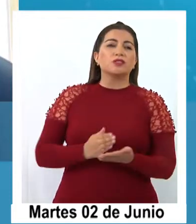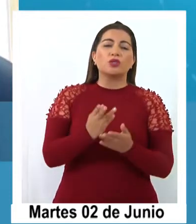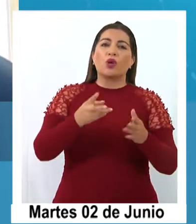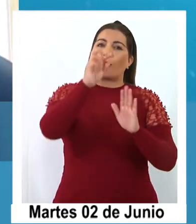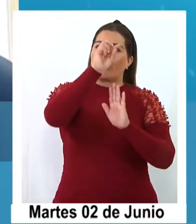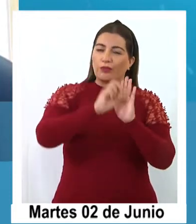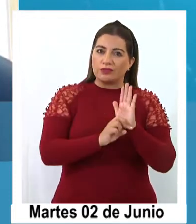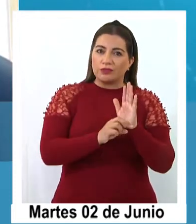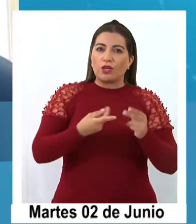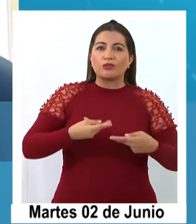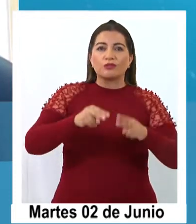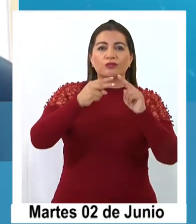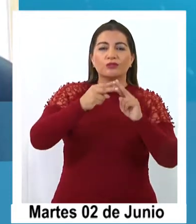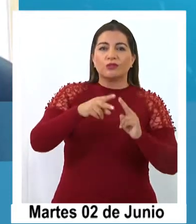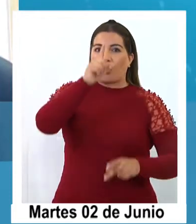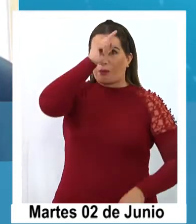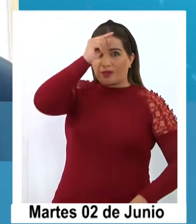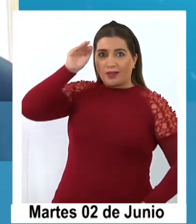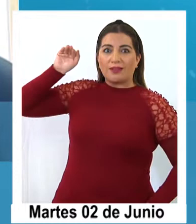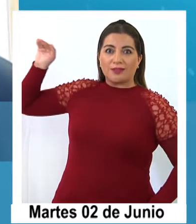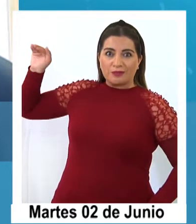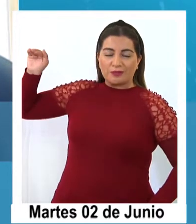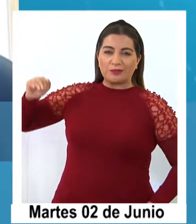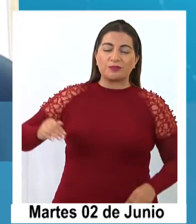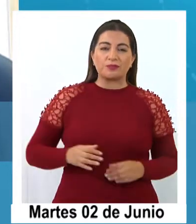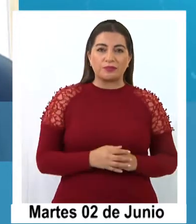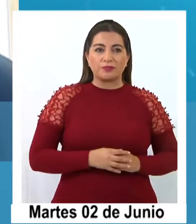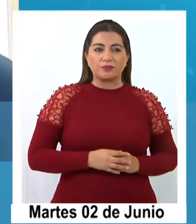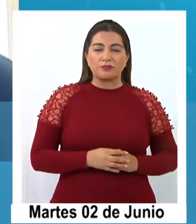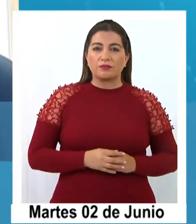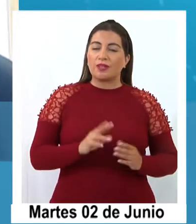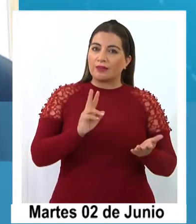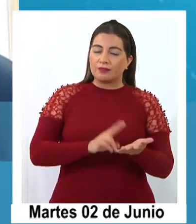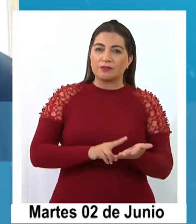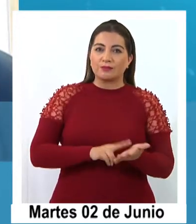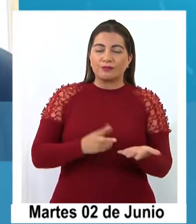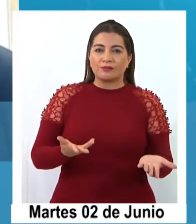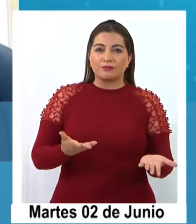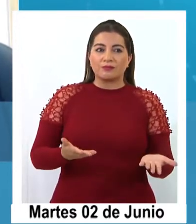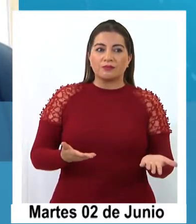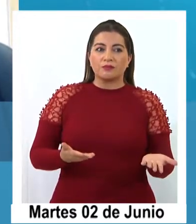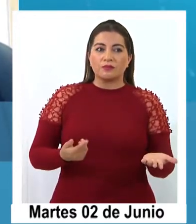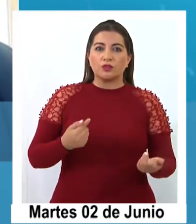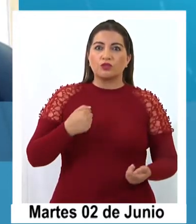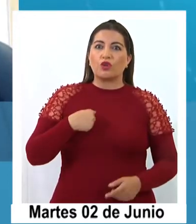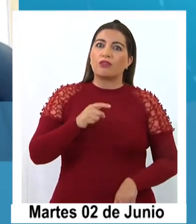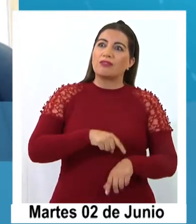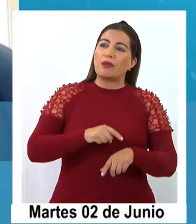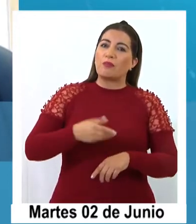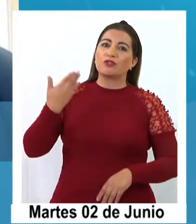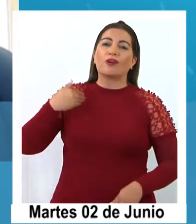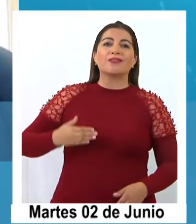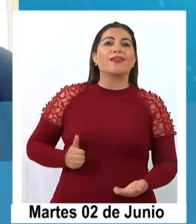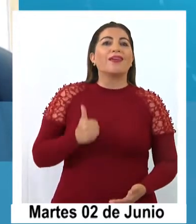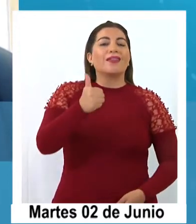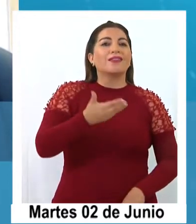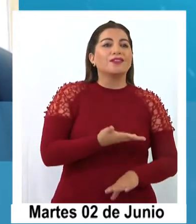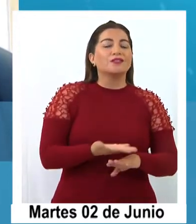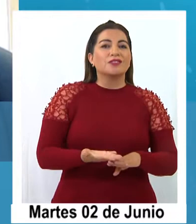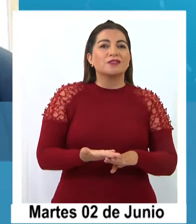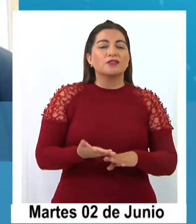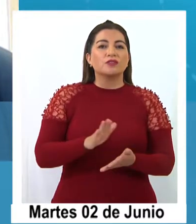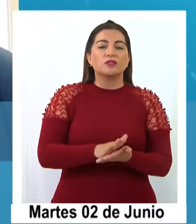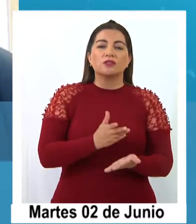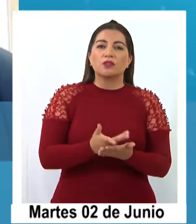proyecto y en la construcción del hospital de alto auspicio, que definitivamente, desde el tiempo que yo estuve directora de servicios de salud, ya se